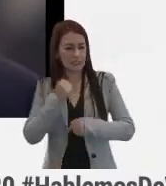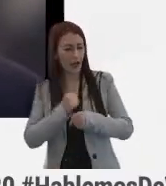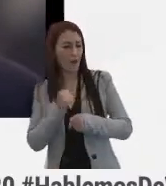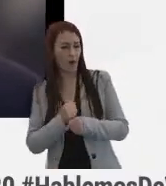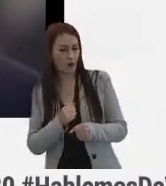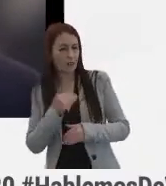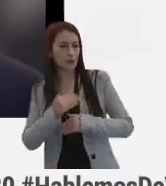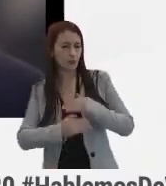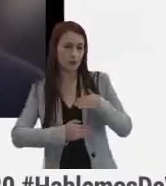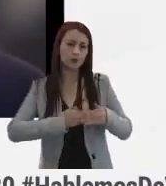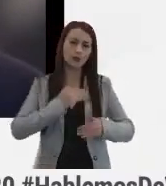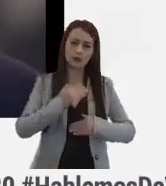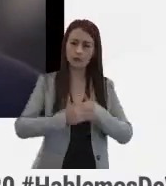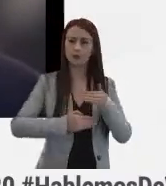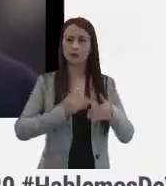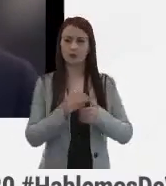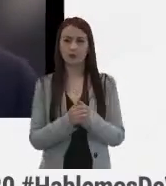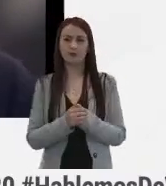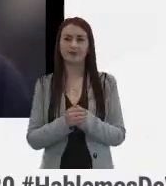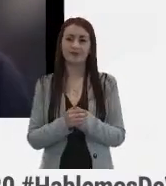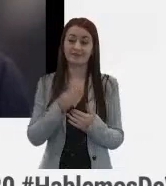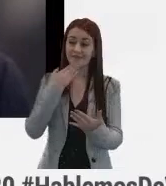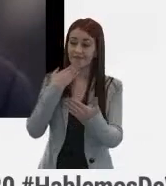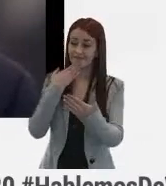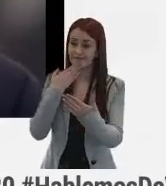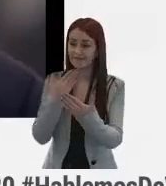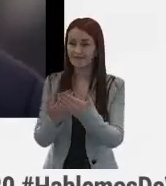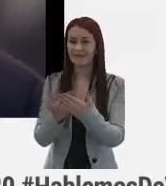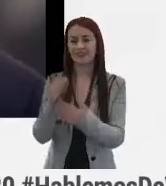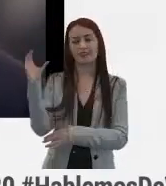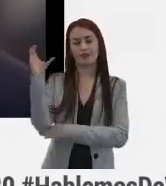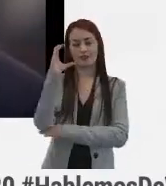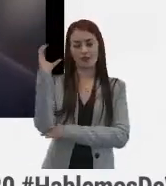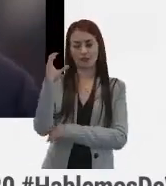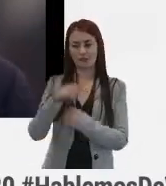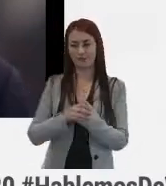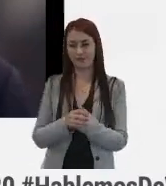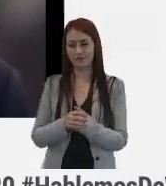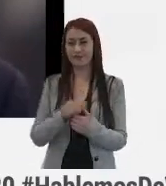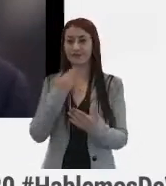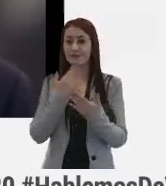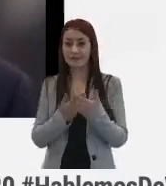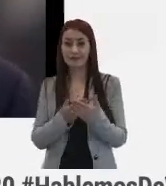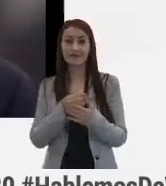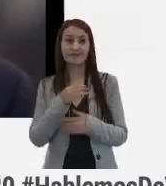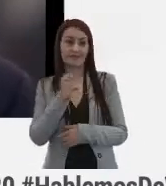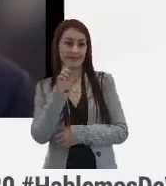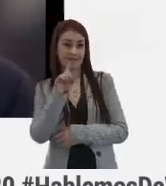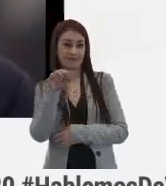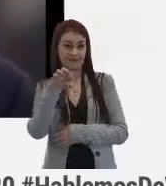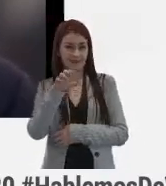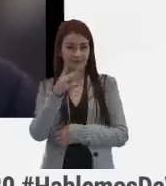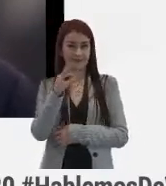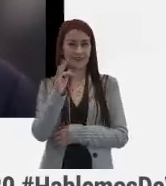de esta comisión. Gracias a Colombia 2020 y al espectador por la